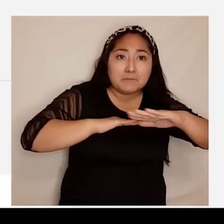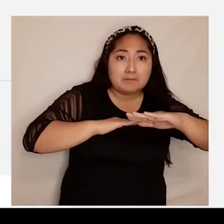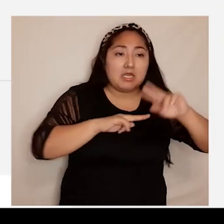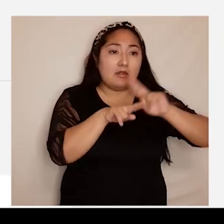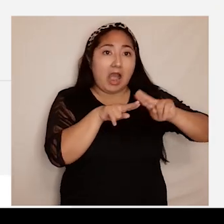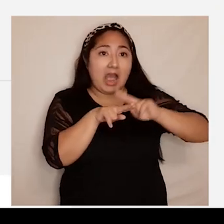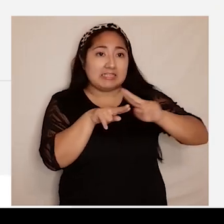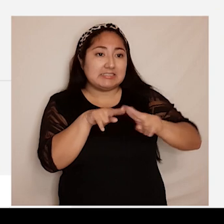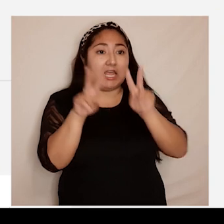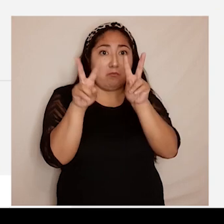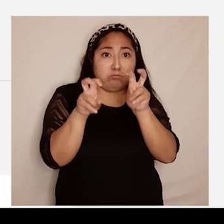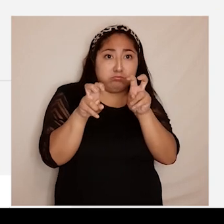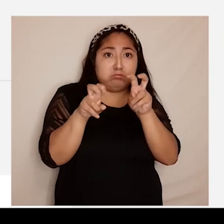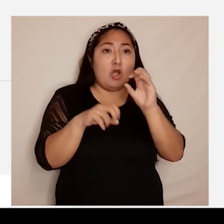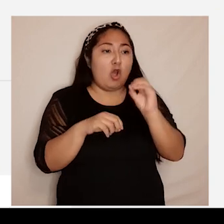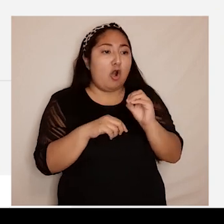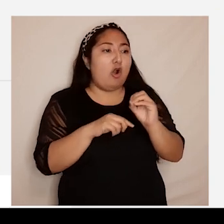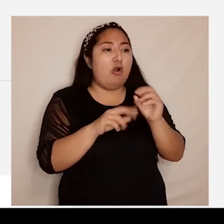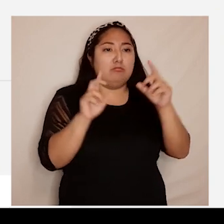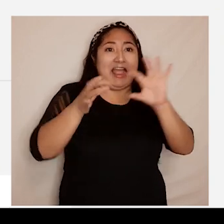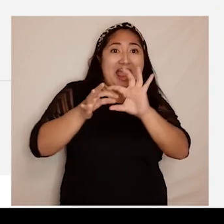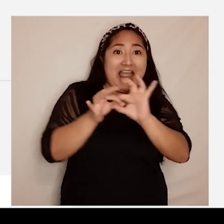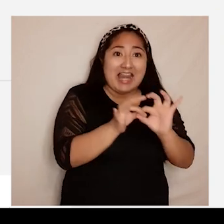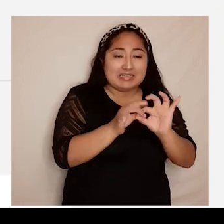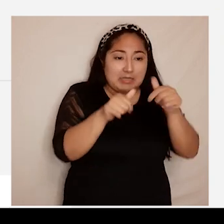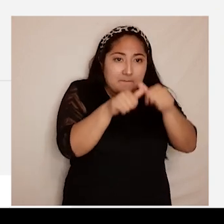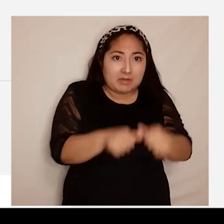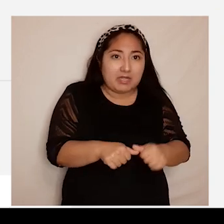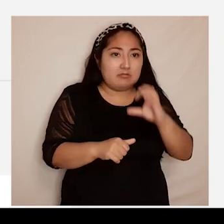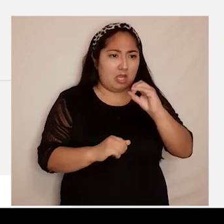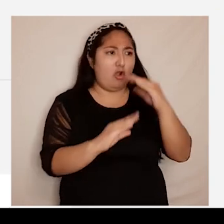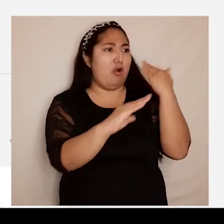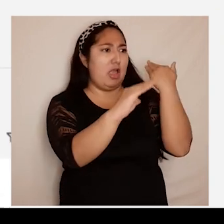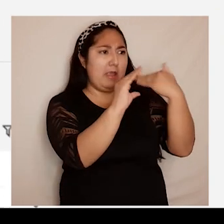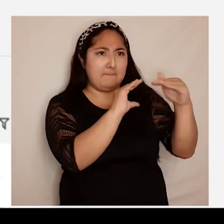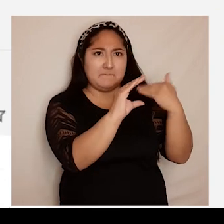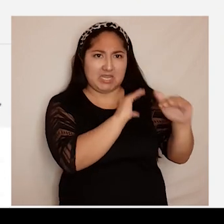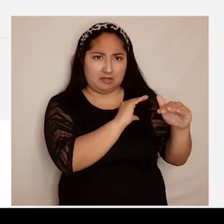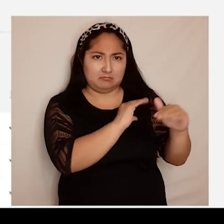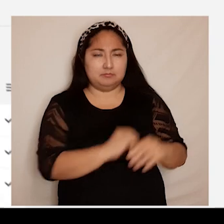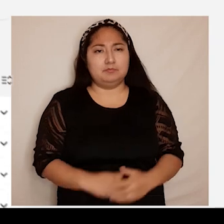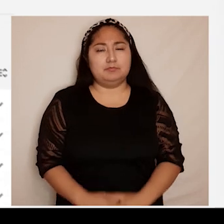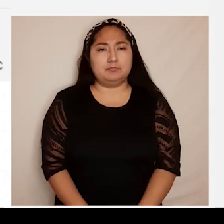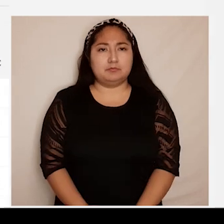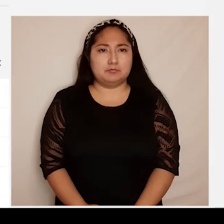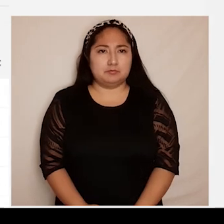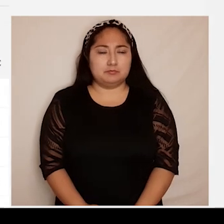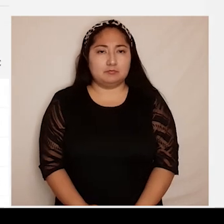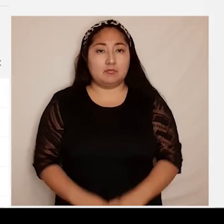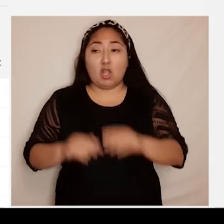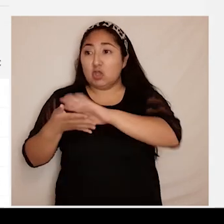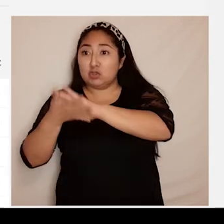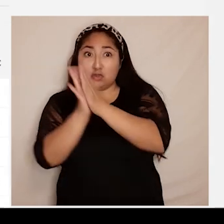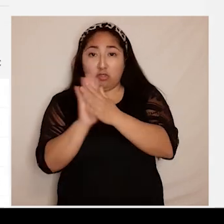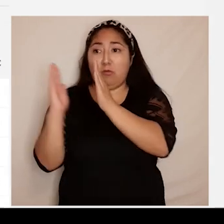permanente o enviar los detalles del recurso mediante correo electrónico. Estas opciones las profundizaremos en